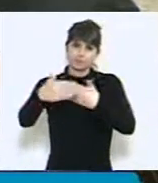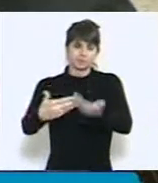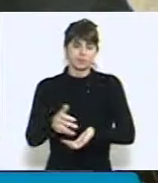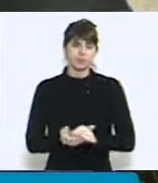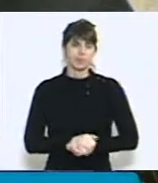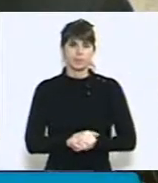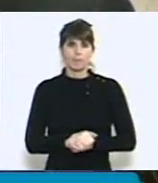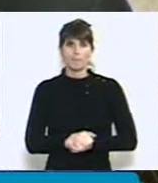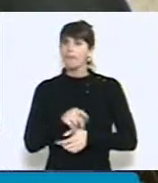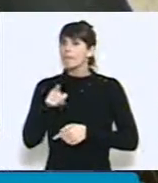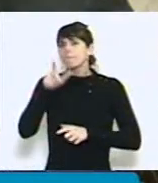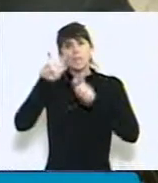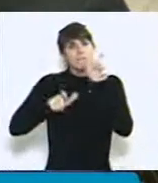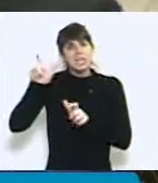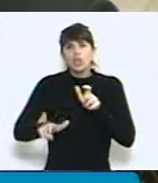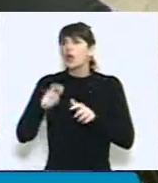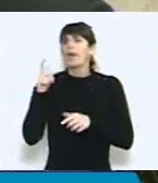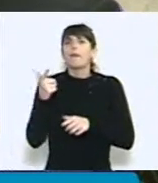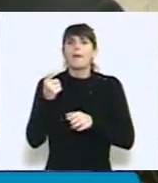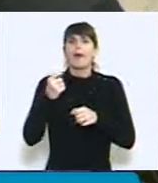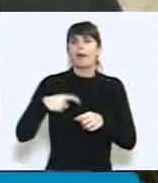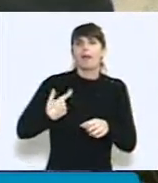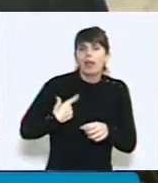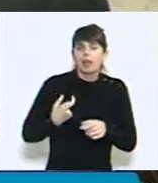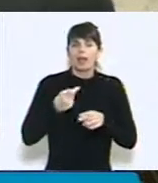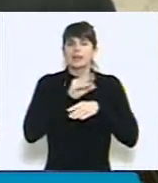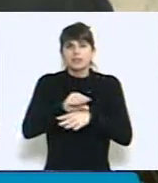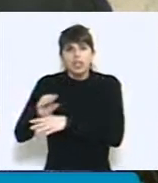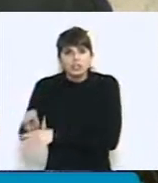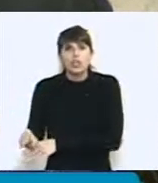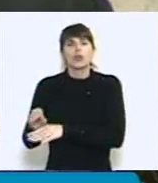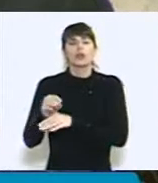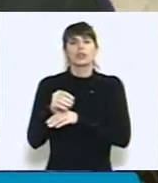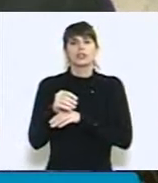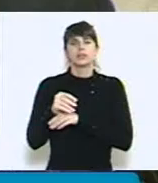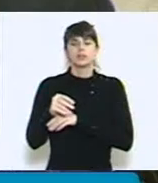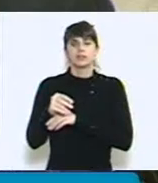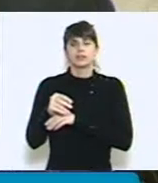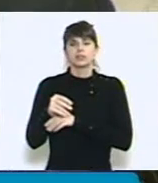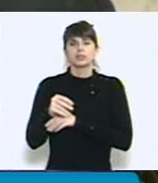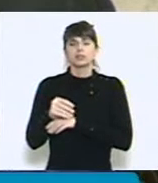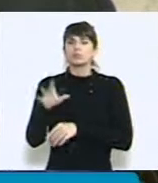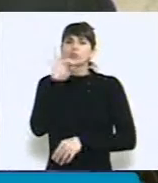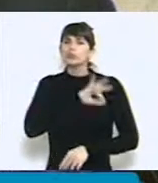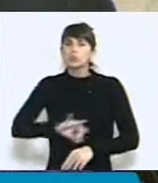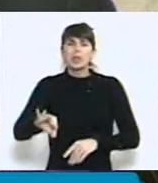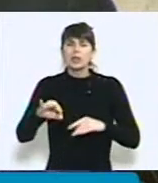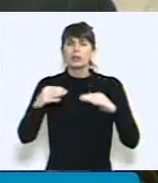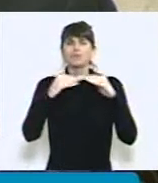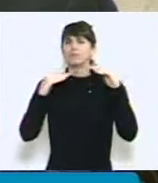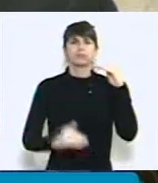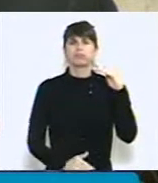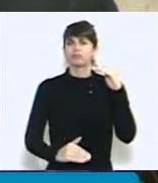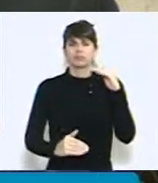Son trabajadores sin acceso a la seguridad social, sin acceso a las obras sociales, con salarios menores a los de los